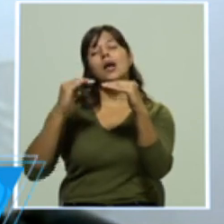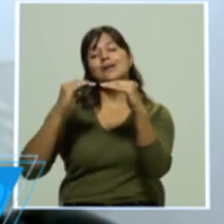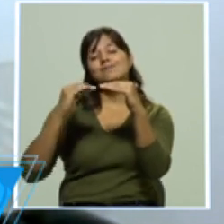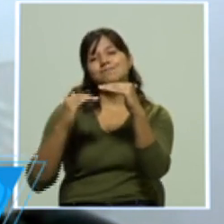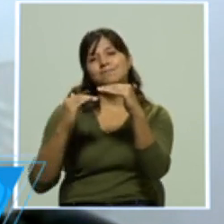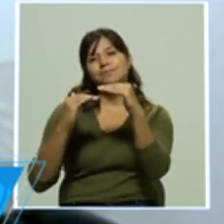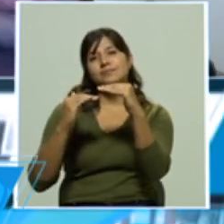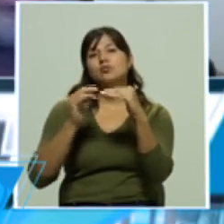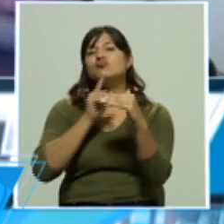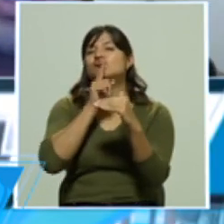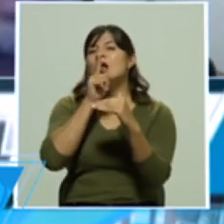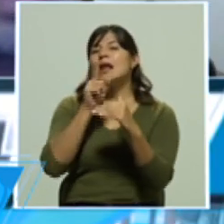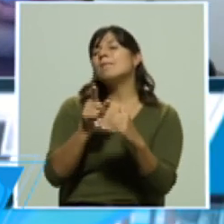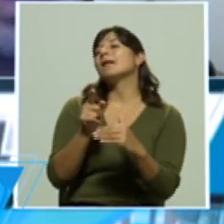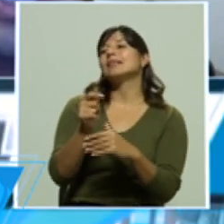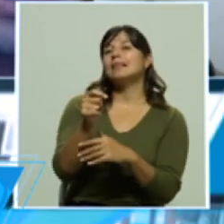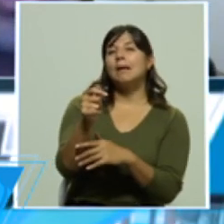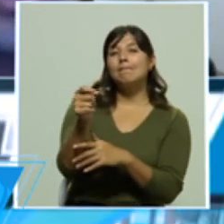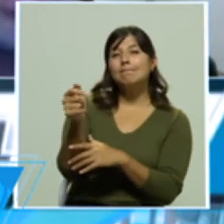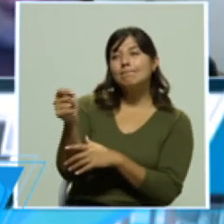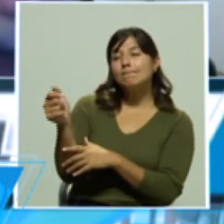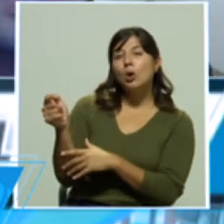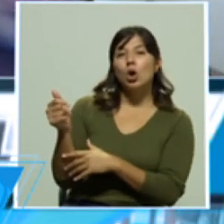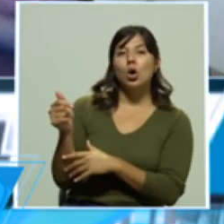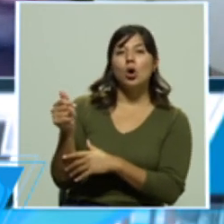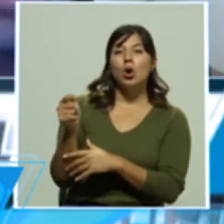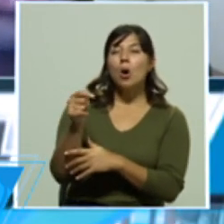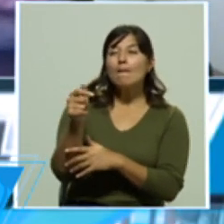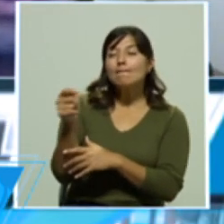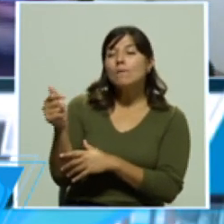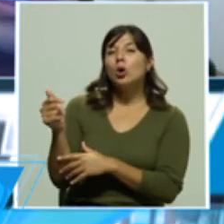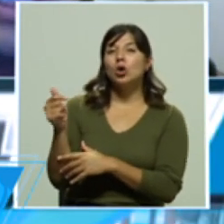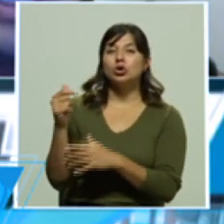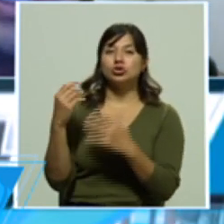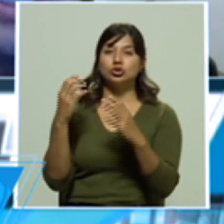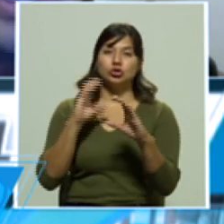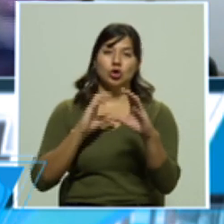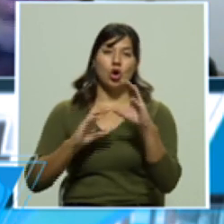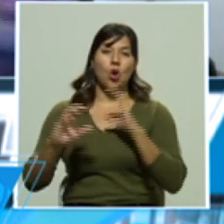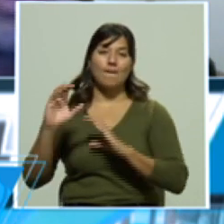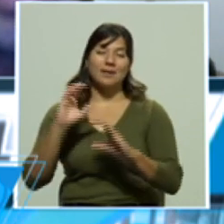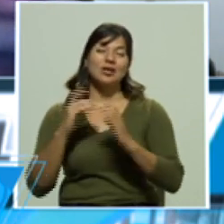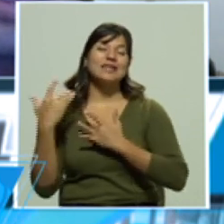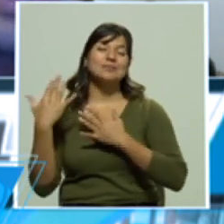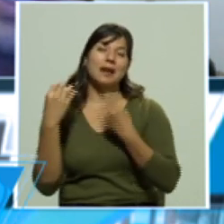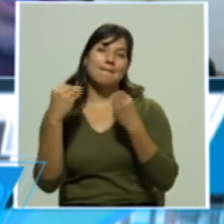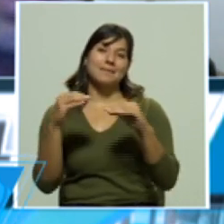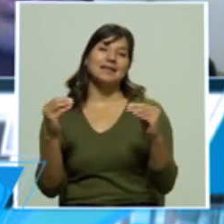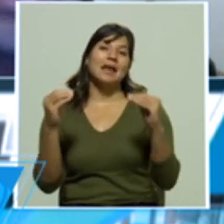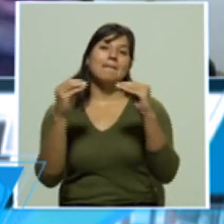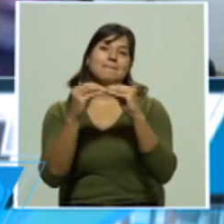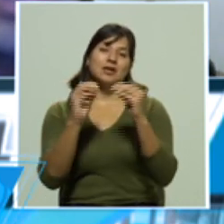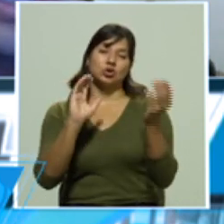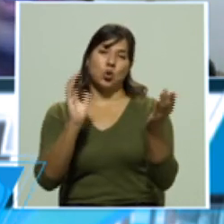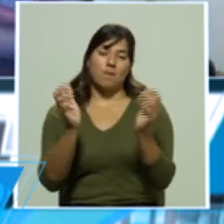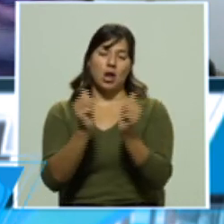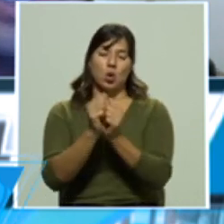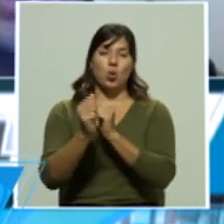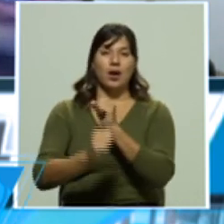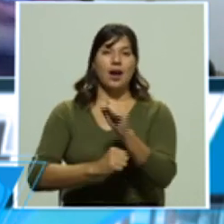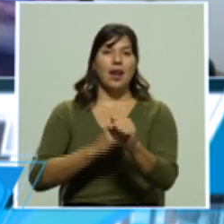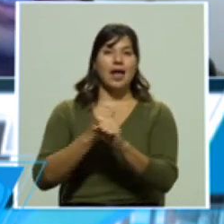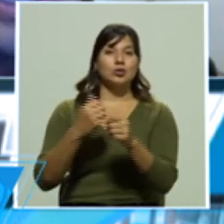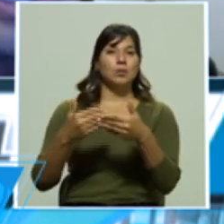que tienen esa expectativa de que las ventas vayan a ser superiores a las del año pasado. Sin embargo, pues claramente son 2 meses